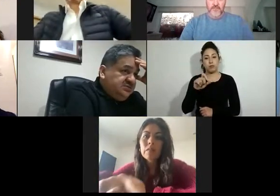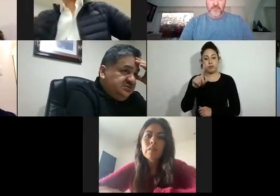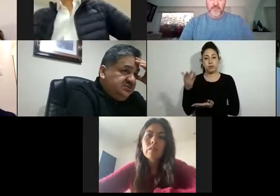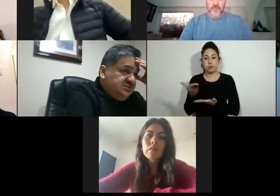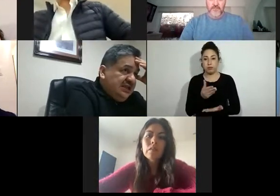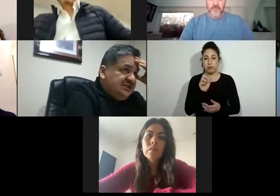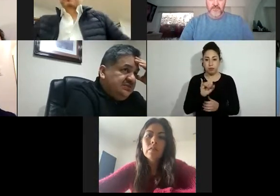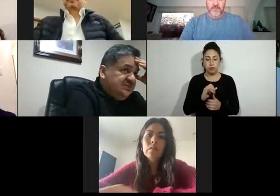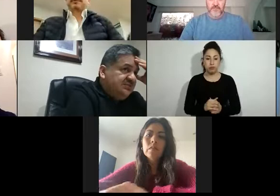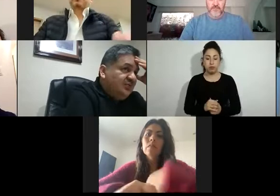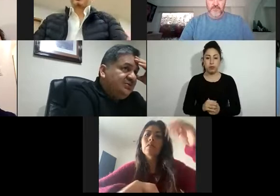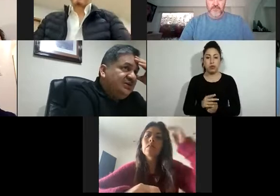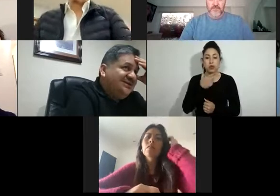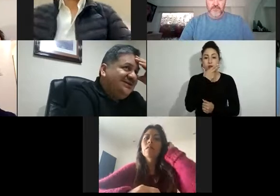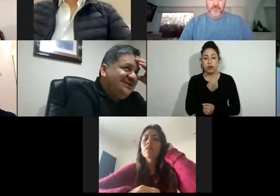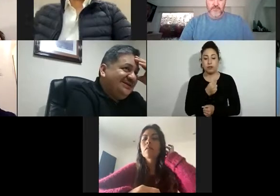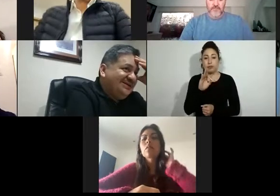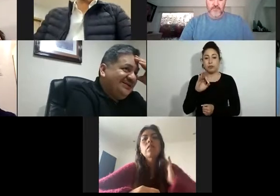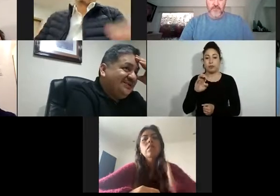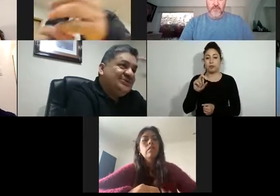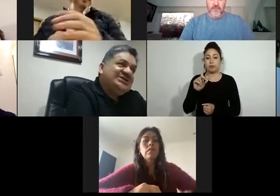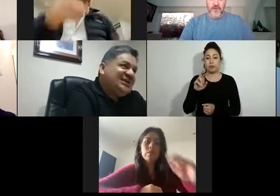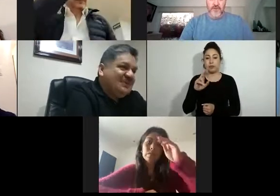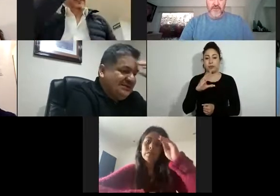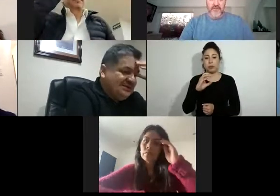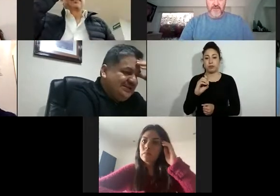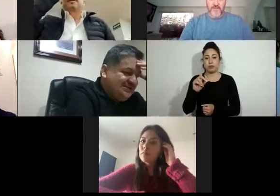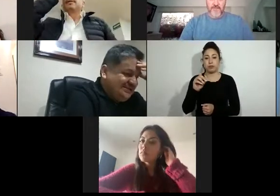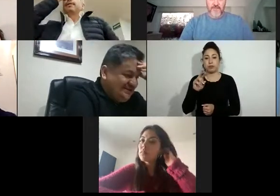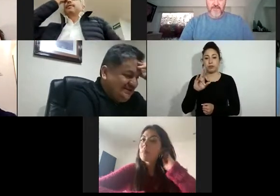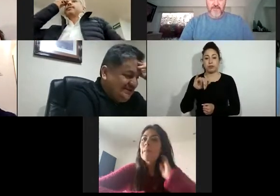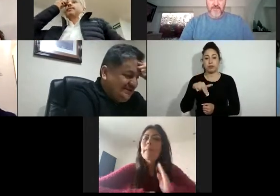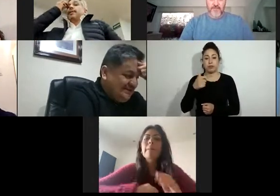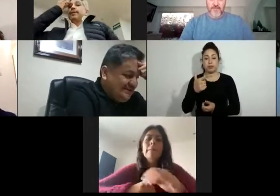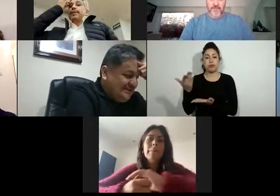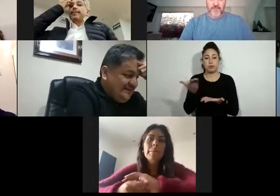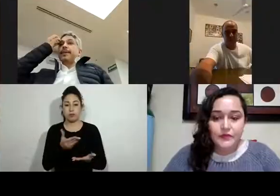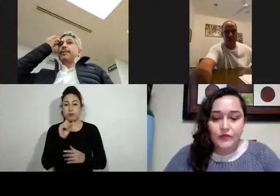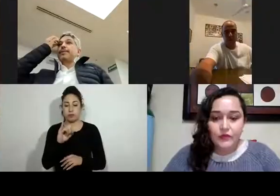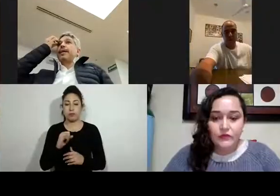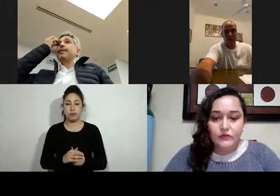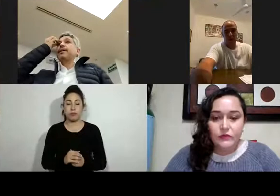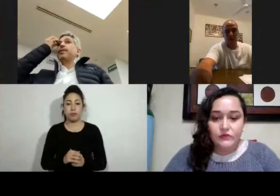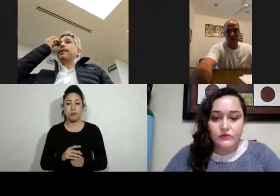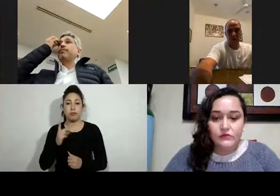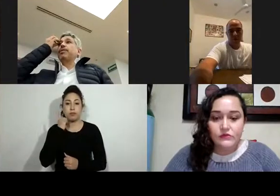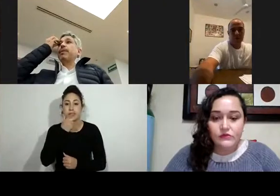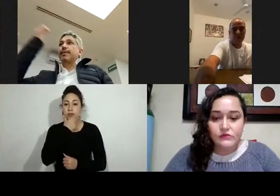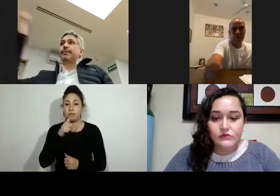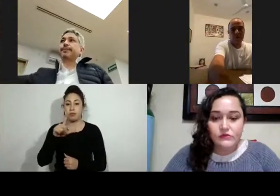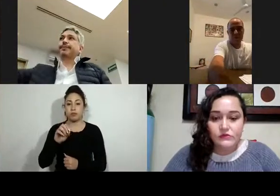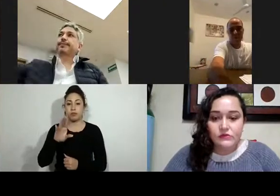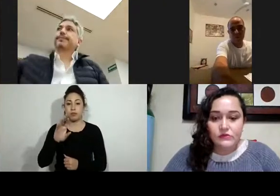presente. Diputado Federico Dorin Casar. Dorin, presente. Diputado Víctor Hugo Lobo